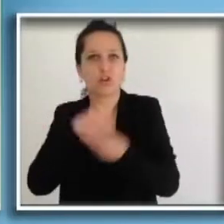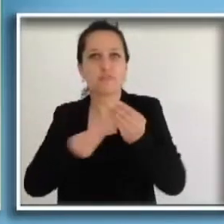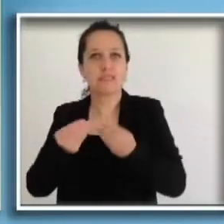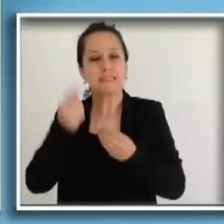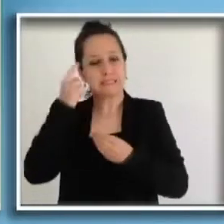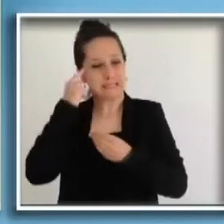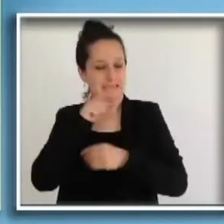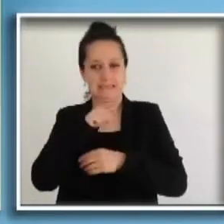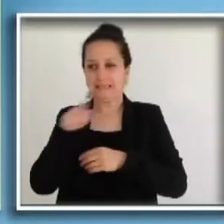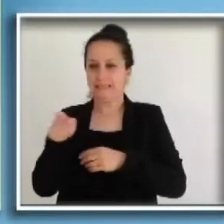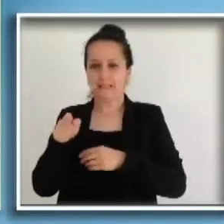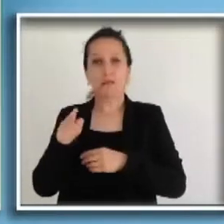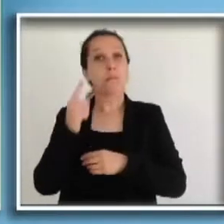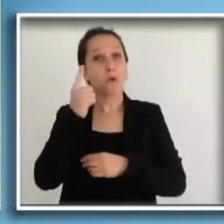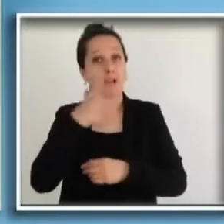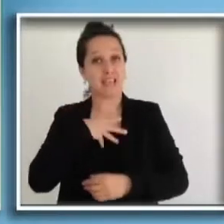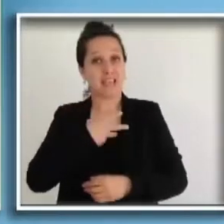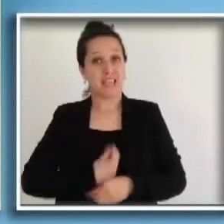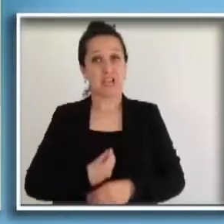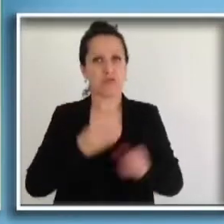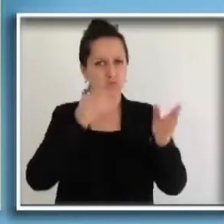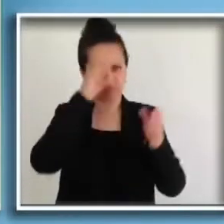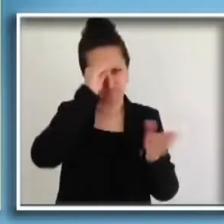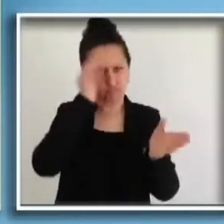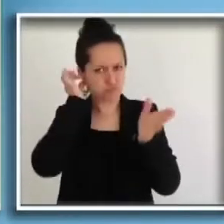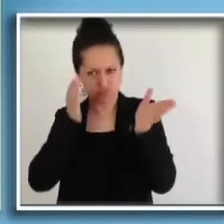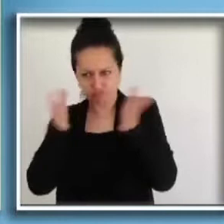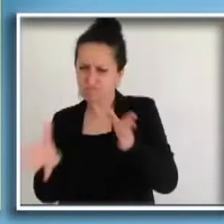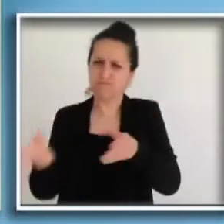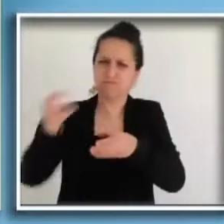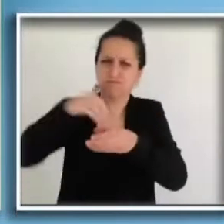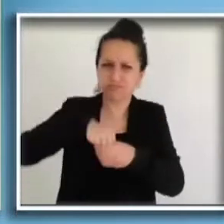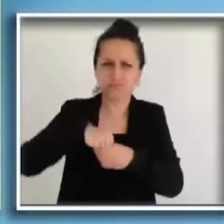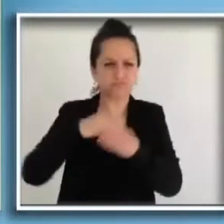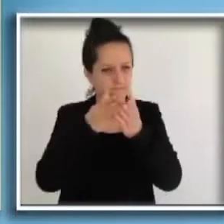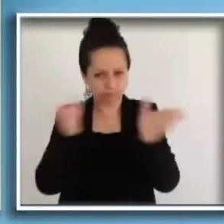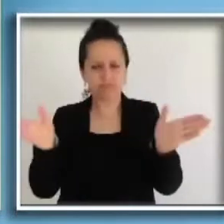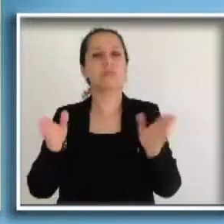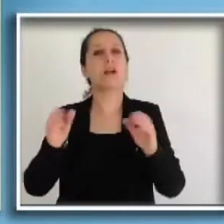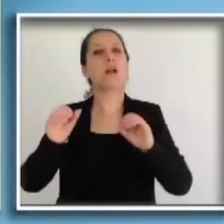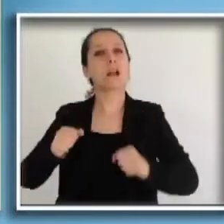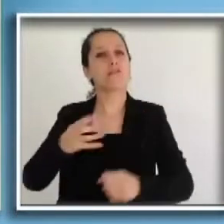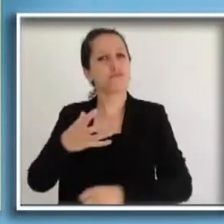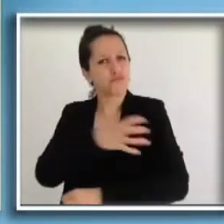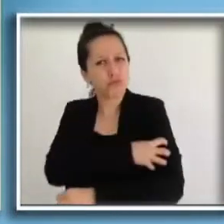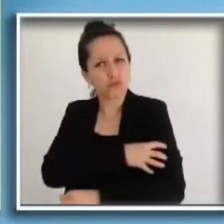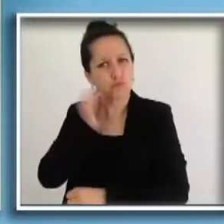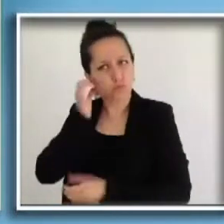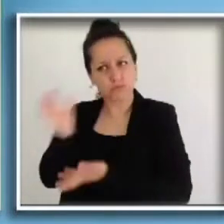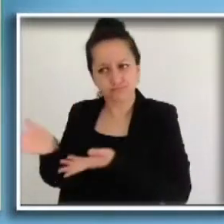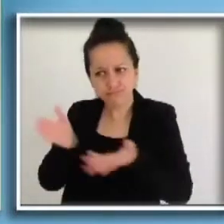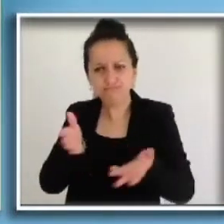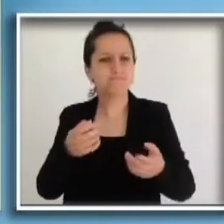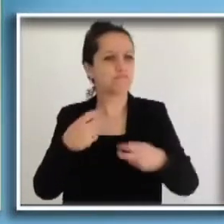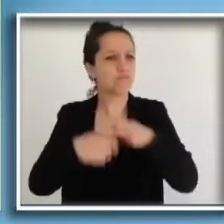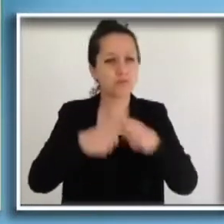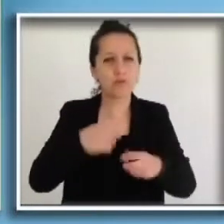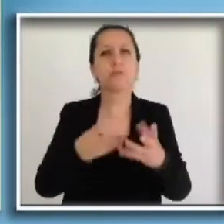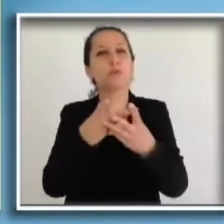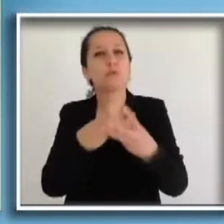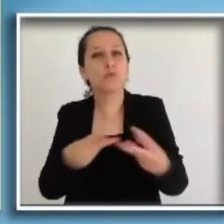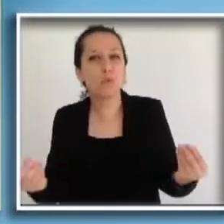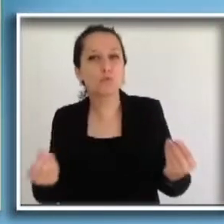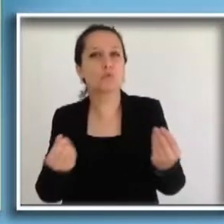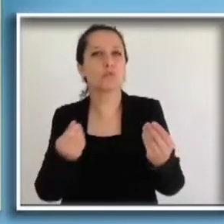de género transversal que incorpora a las mujeres para la resolución y mitigación de problemas en esa línea